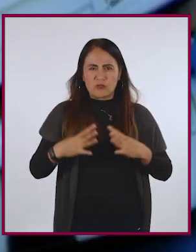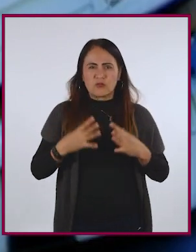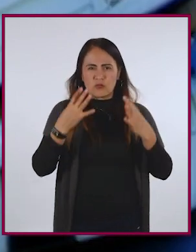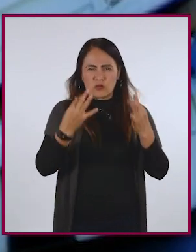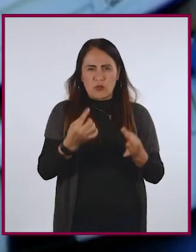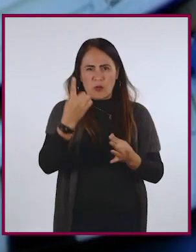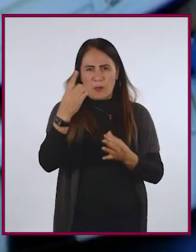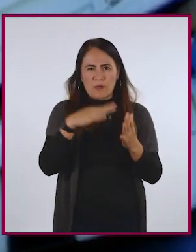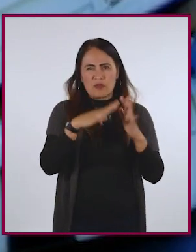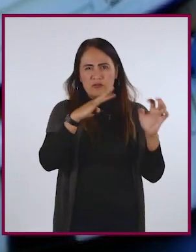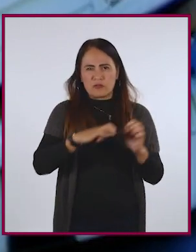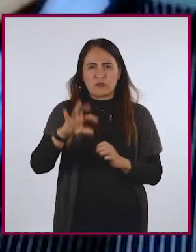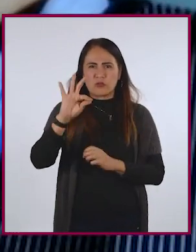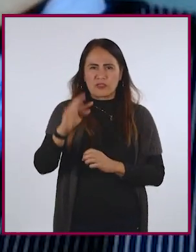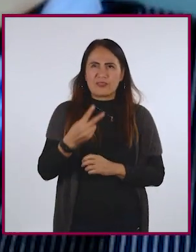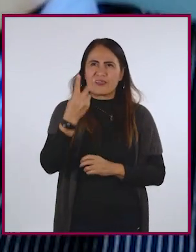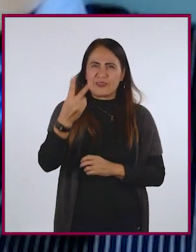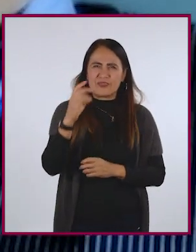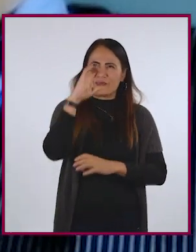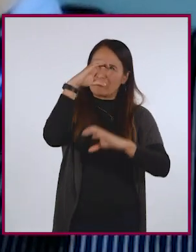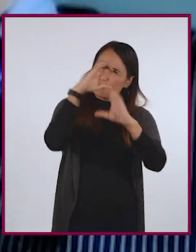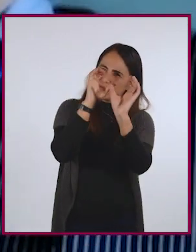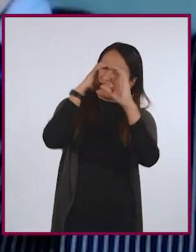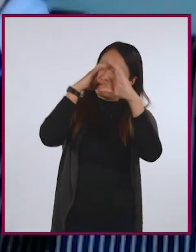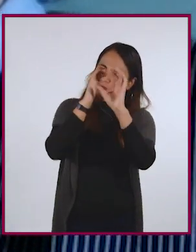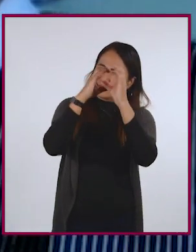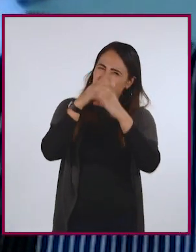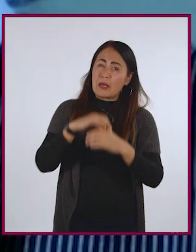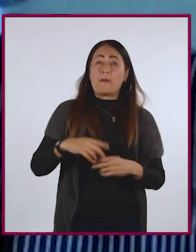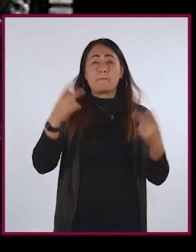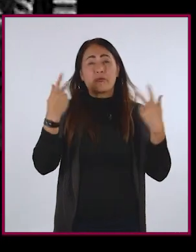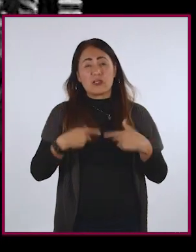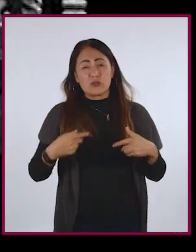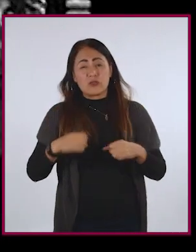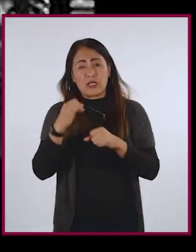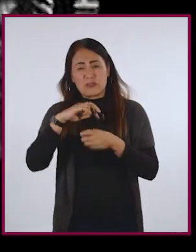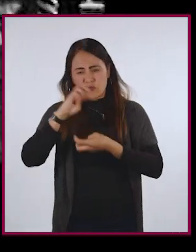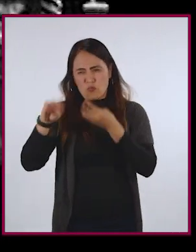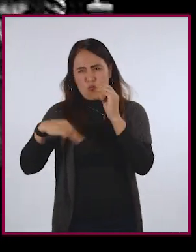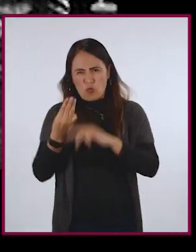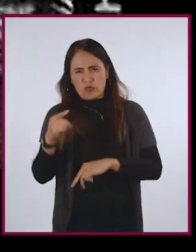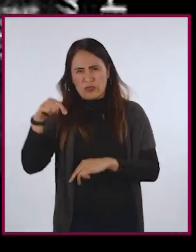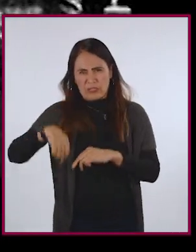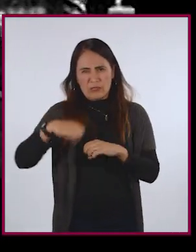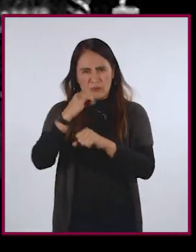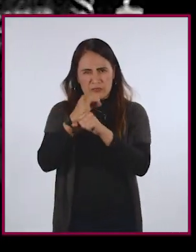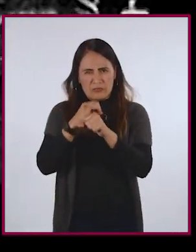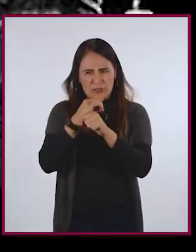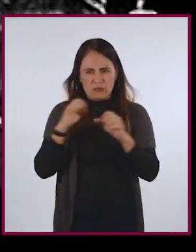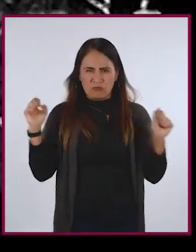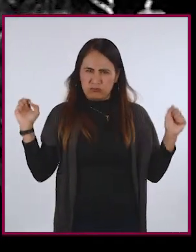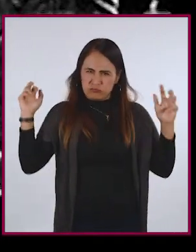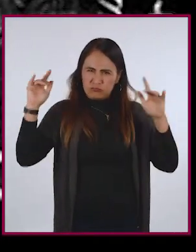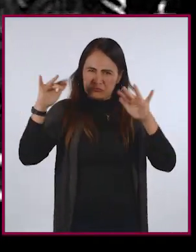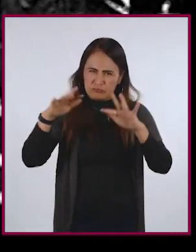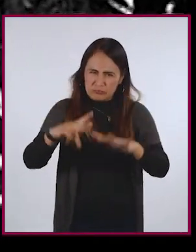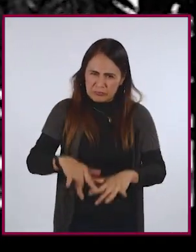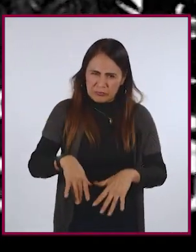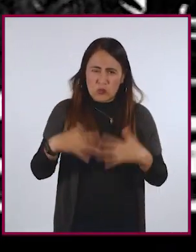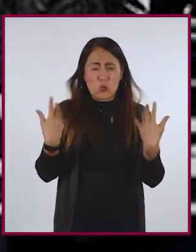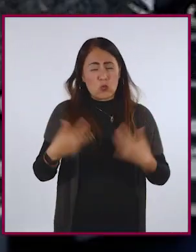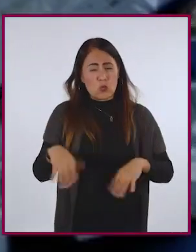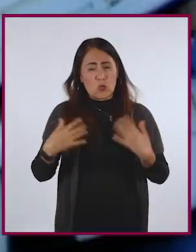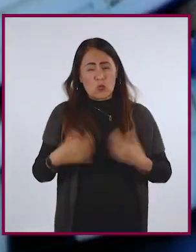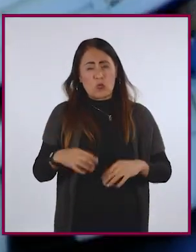en 1942, donde vinieron muchos investigadores del mundo a la inauguración. Fue un